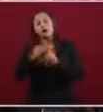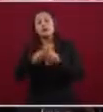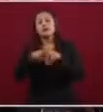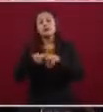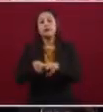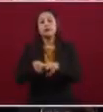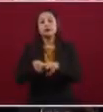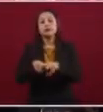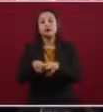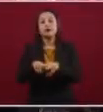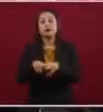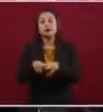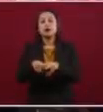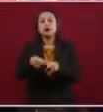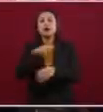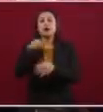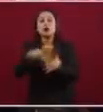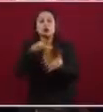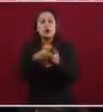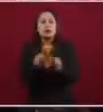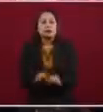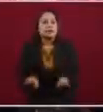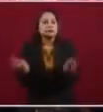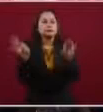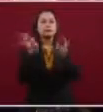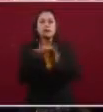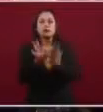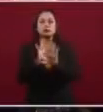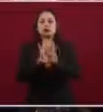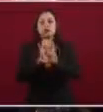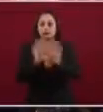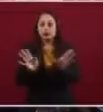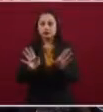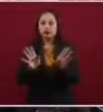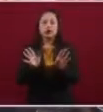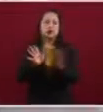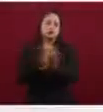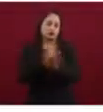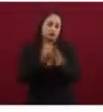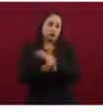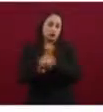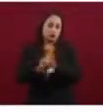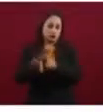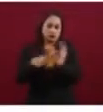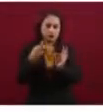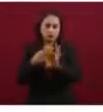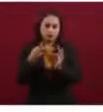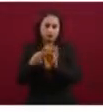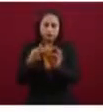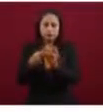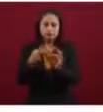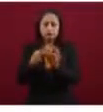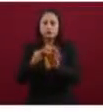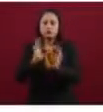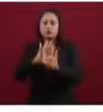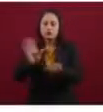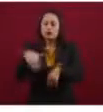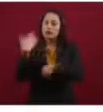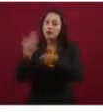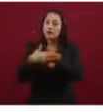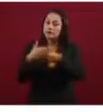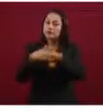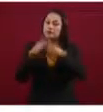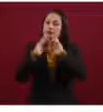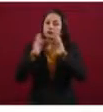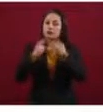las zonas prioritarias ya tenemos en todos con todas las zonas prioritarias programadas reuniones para iniciar estos